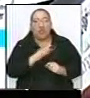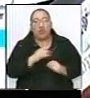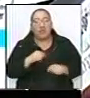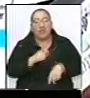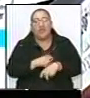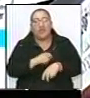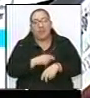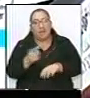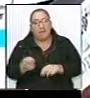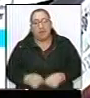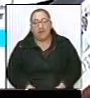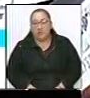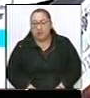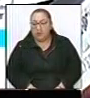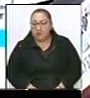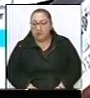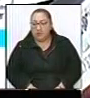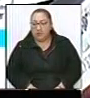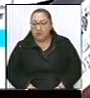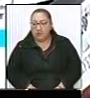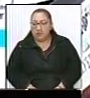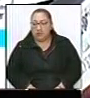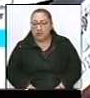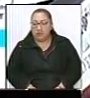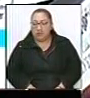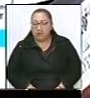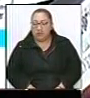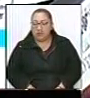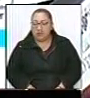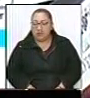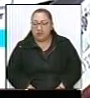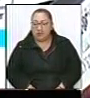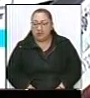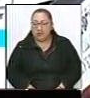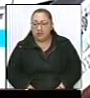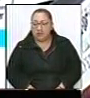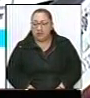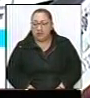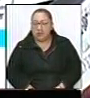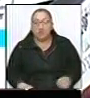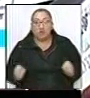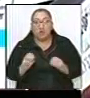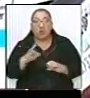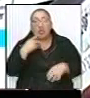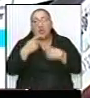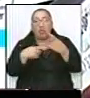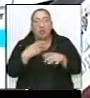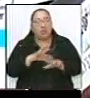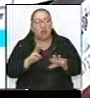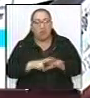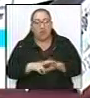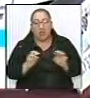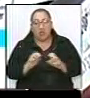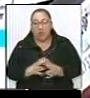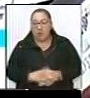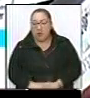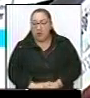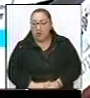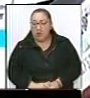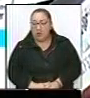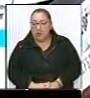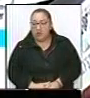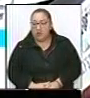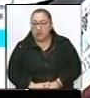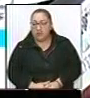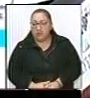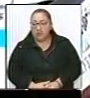de turno. Los gobiernos básicamente autocráticos o demagogos o con